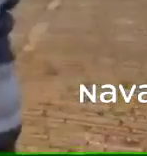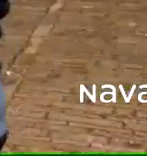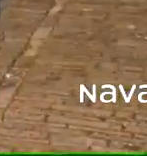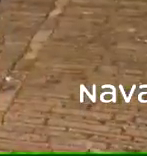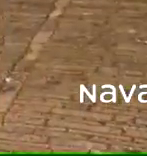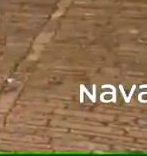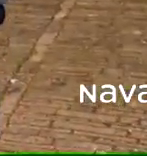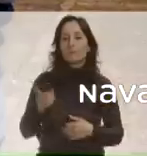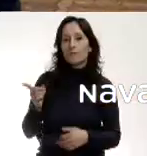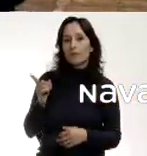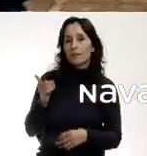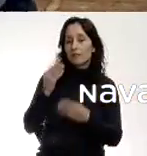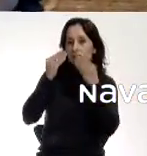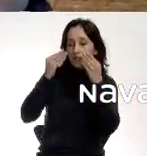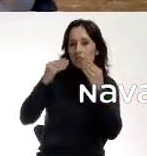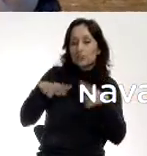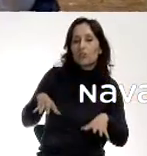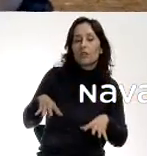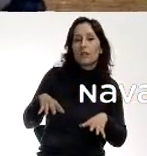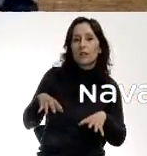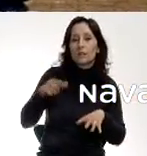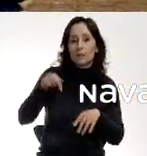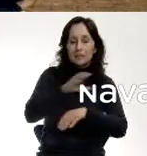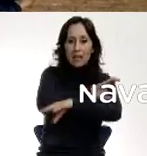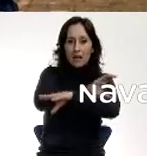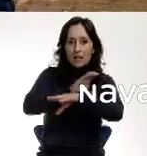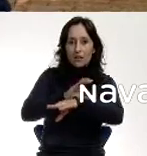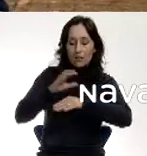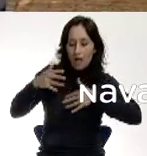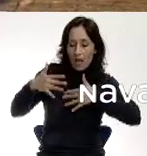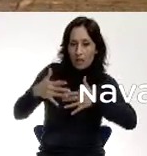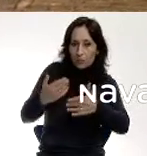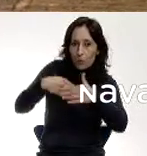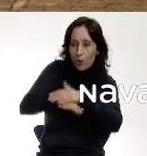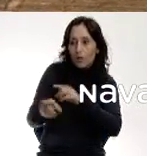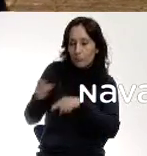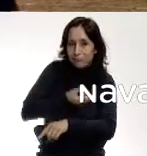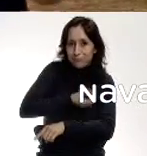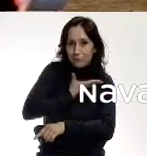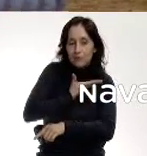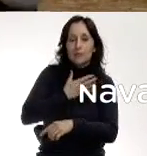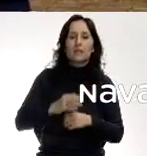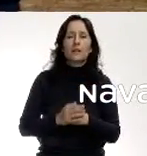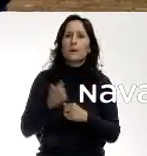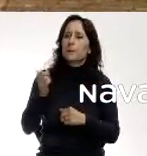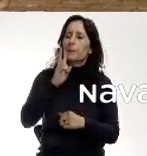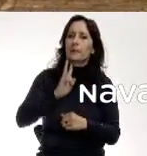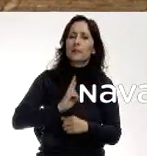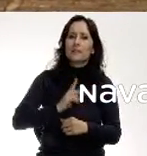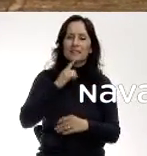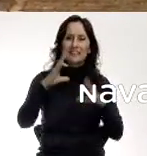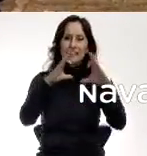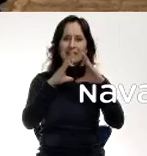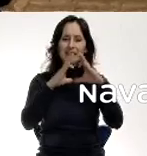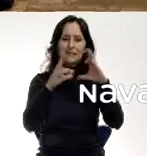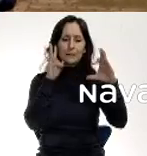Miguel, aficionado a la historia y archivero también de Artajona, me decías que este cerco no se puede entender si no visitamos la iglesia